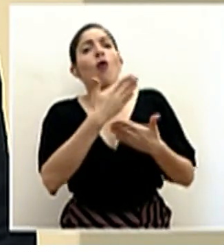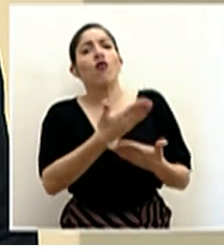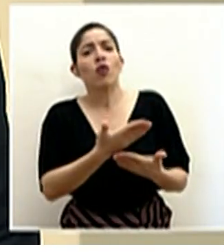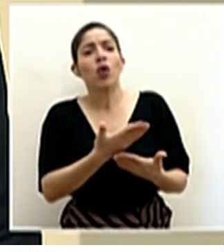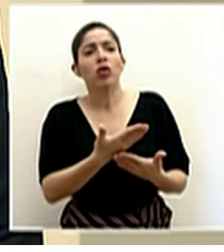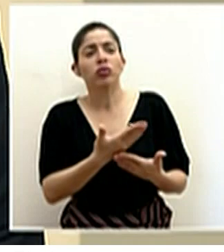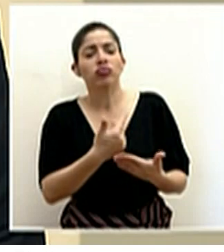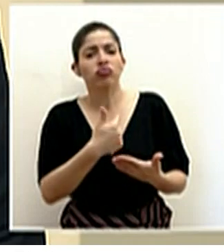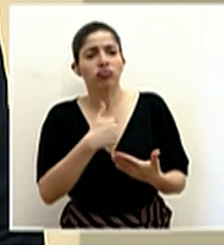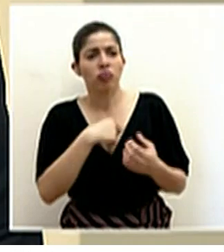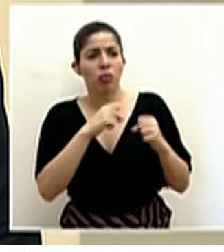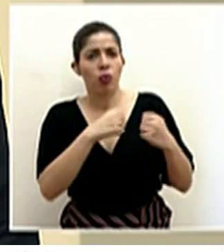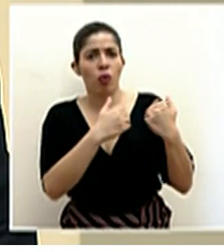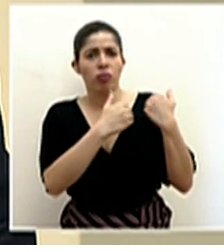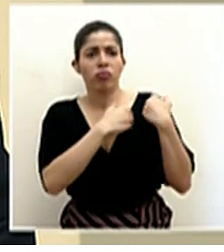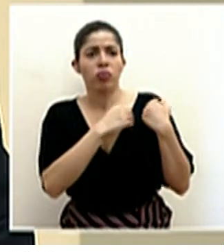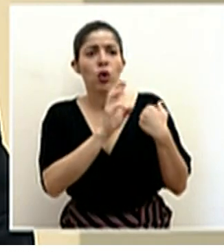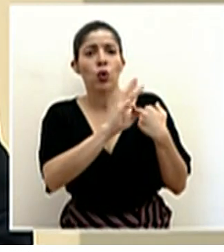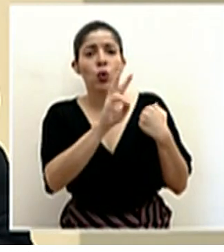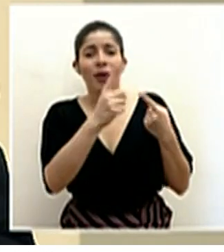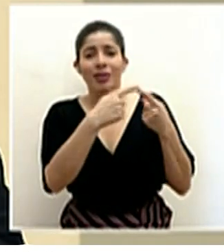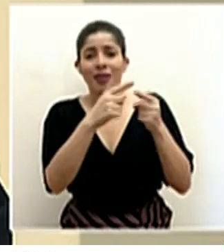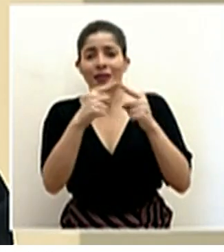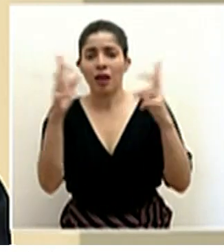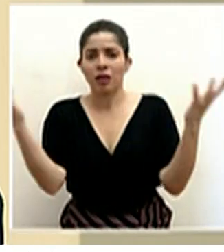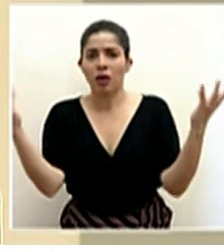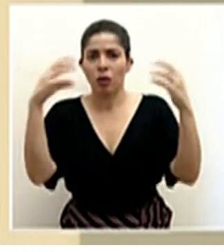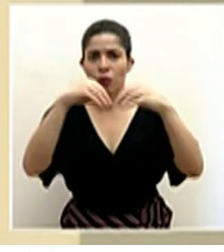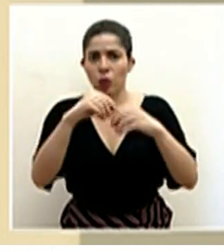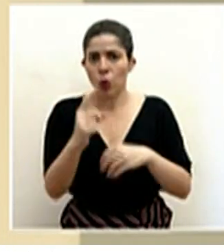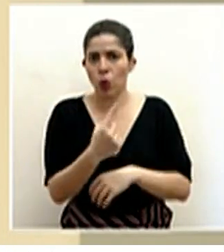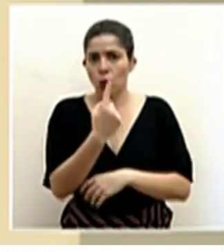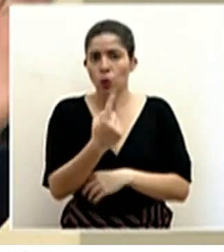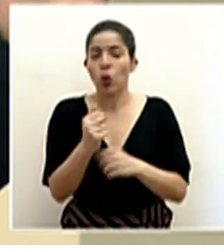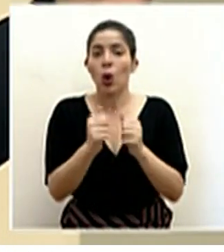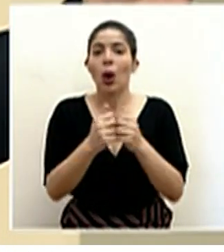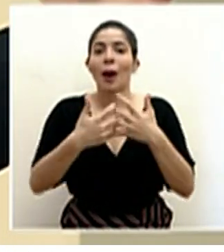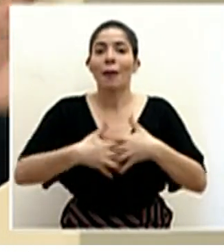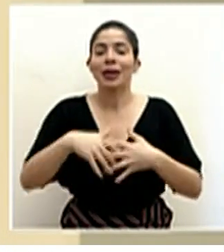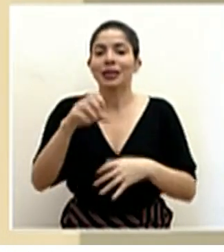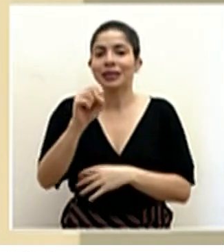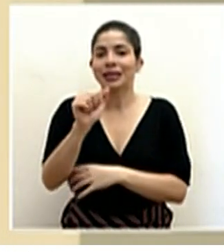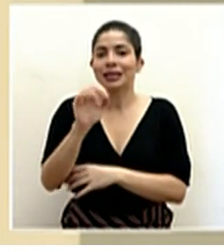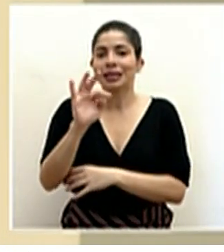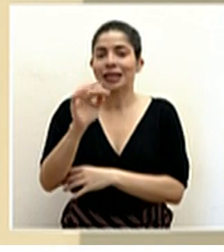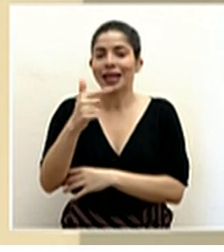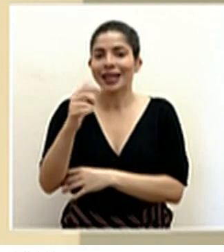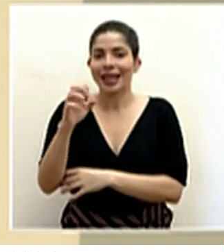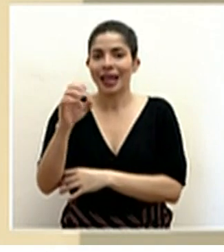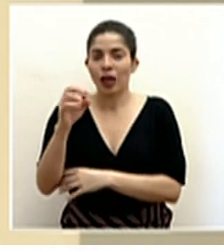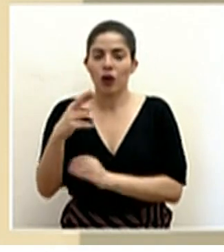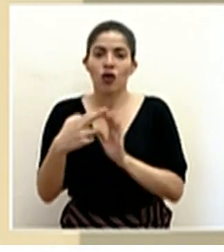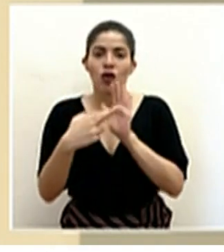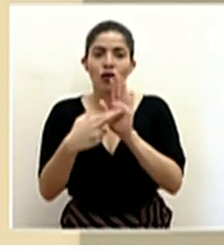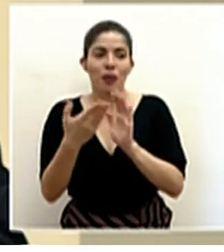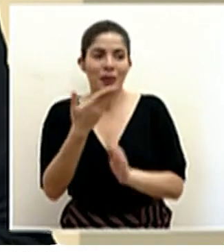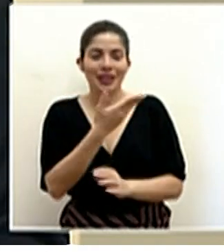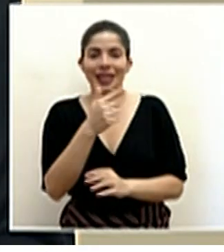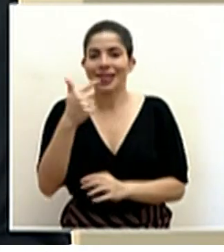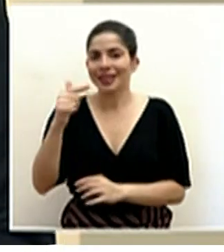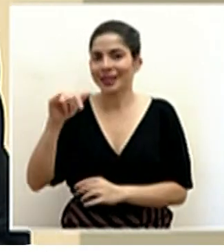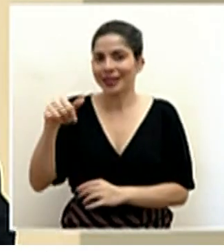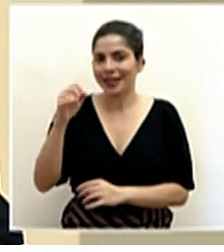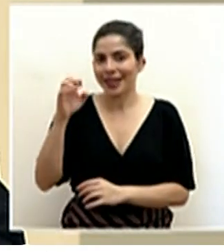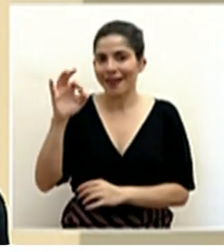la posibilidad de esta integración de plataformas a través de la empresa SatGeo, que es la que representa a Jefferson